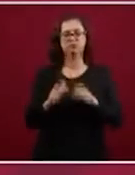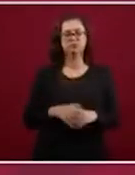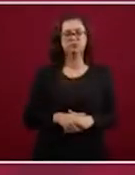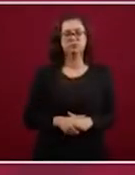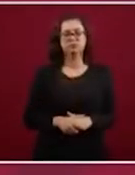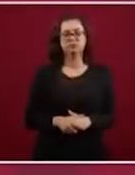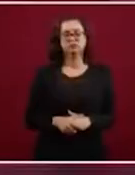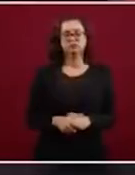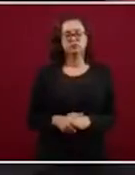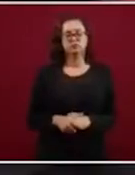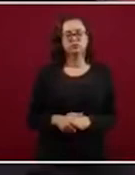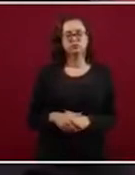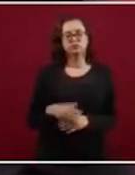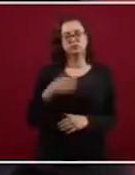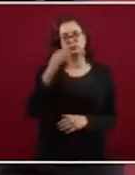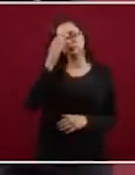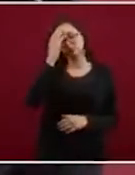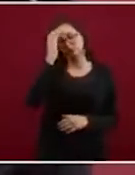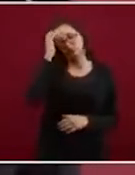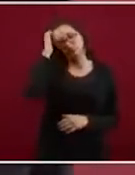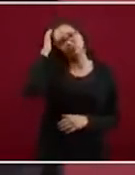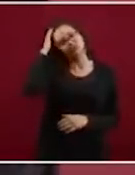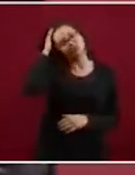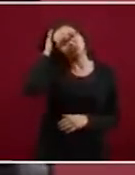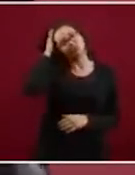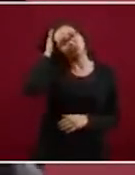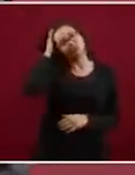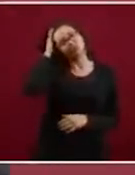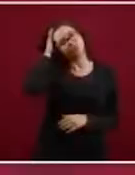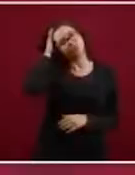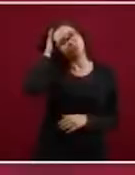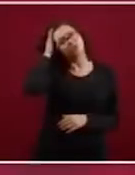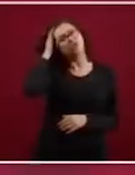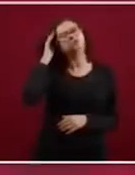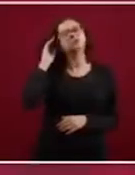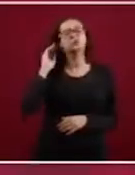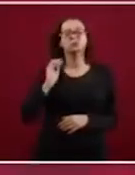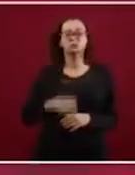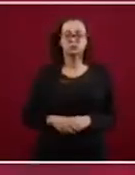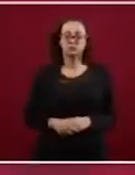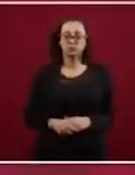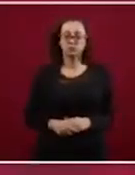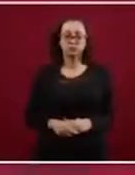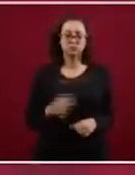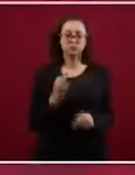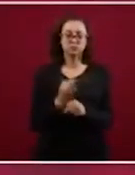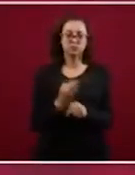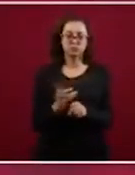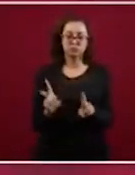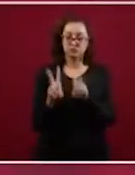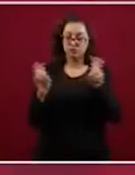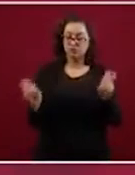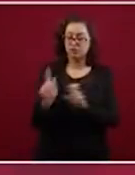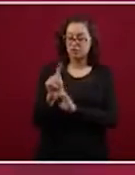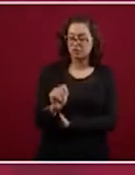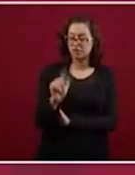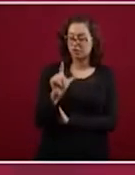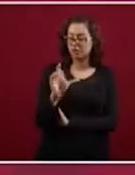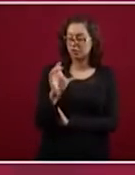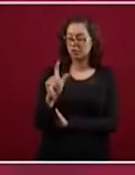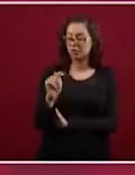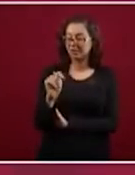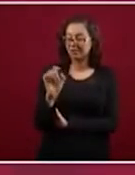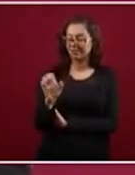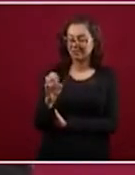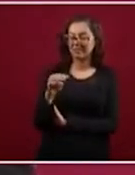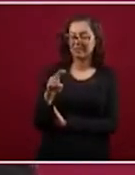en esta acción el tratado va a jugar un papel muy importante